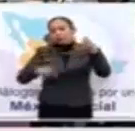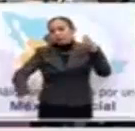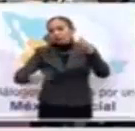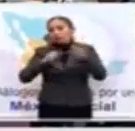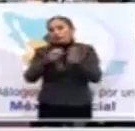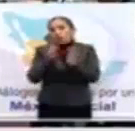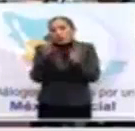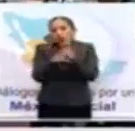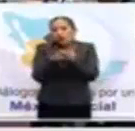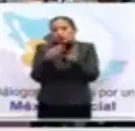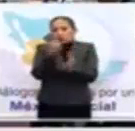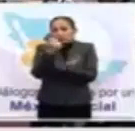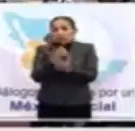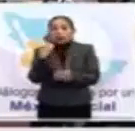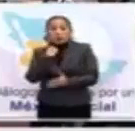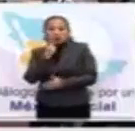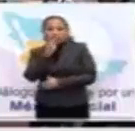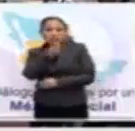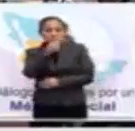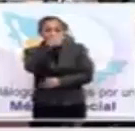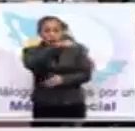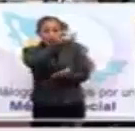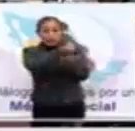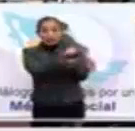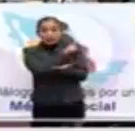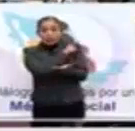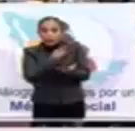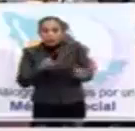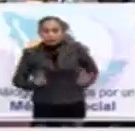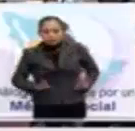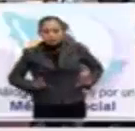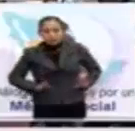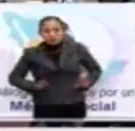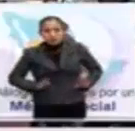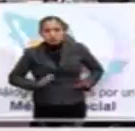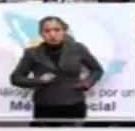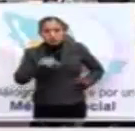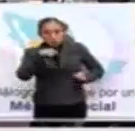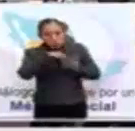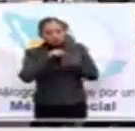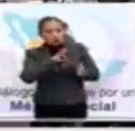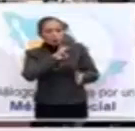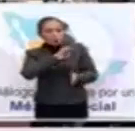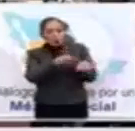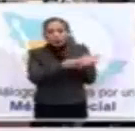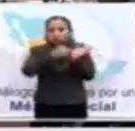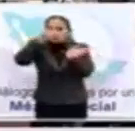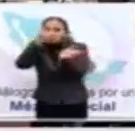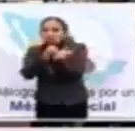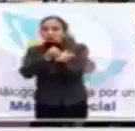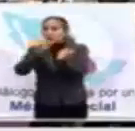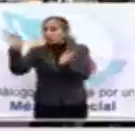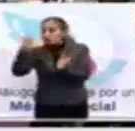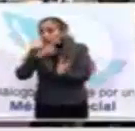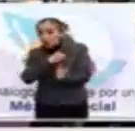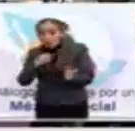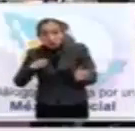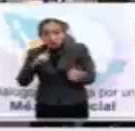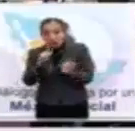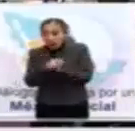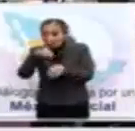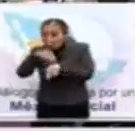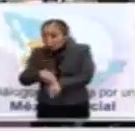exigible. Los abogados también dicen que una ley debe tener esa característica, ¿no? Tener una instancia donde yo pueda exigir en caso de que no se cumpla la ley.